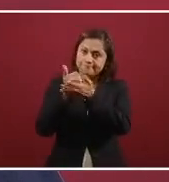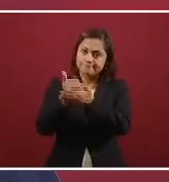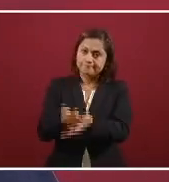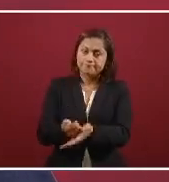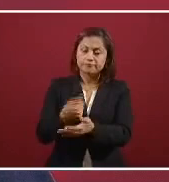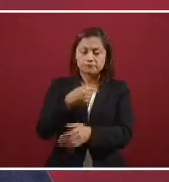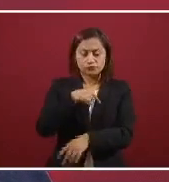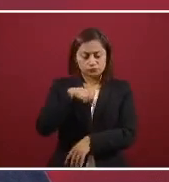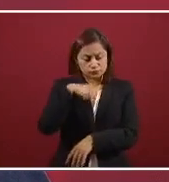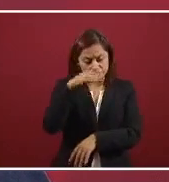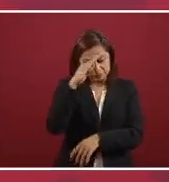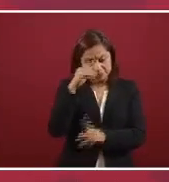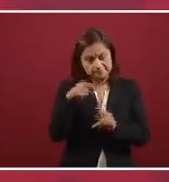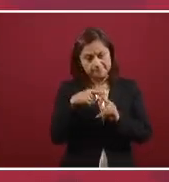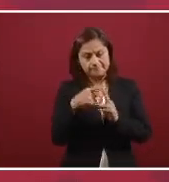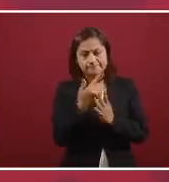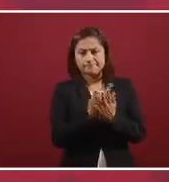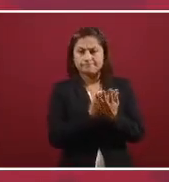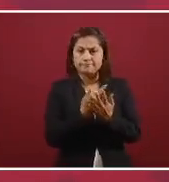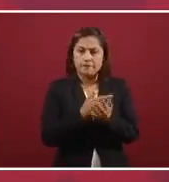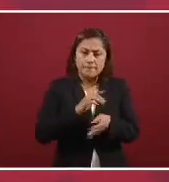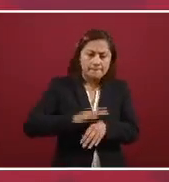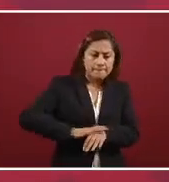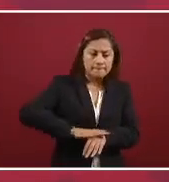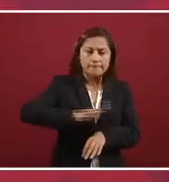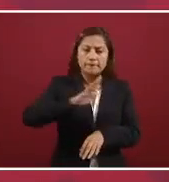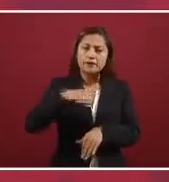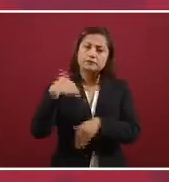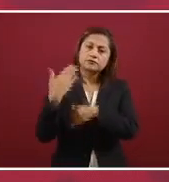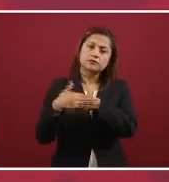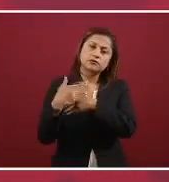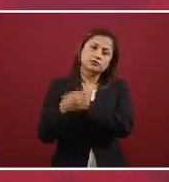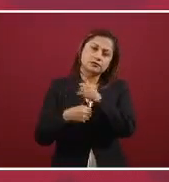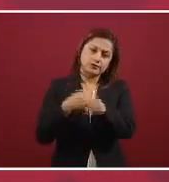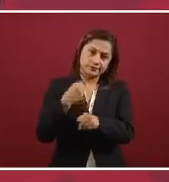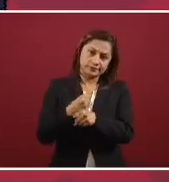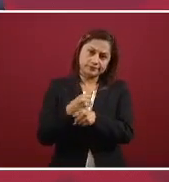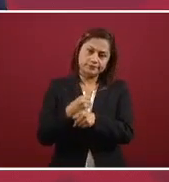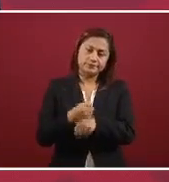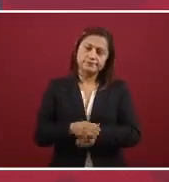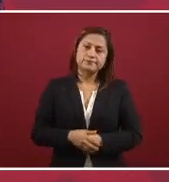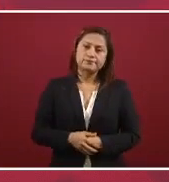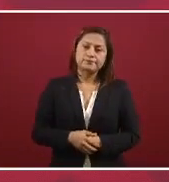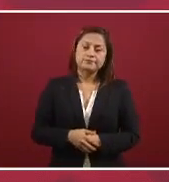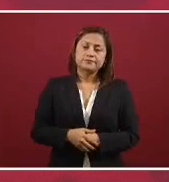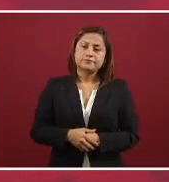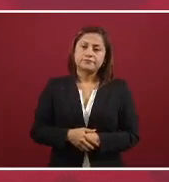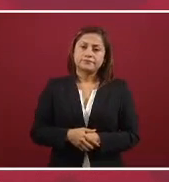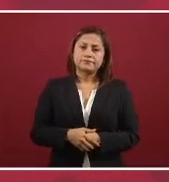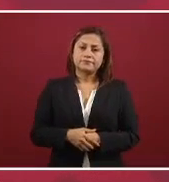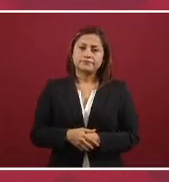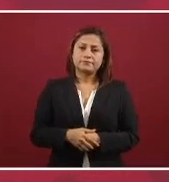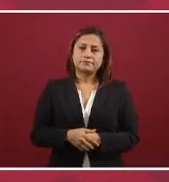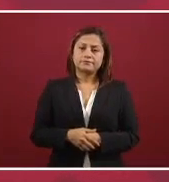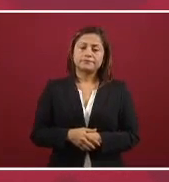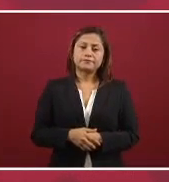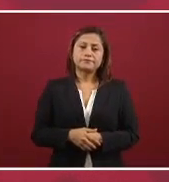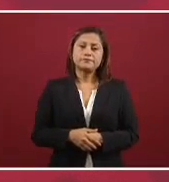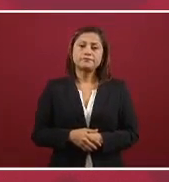cantidad para el año próximo. O sea, no vamos a